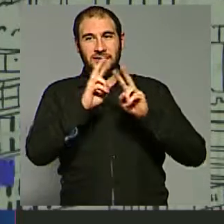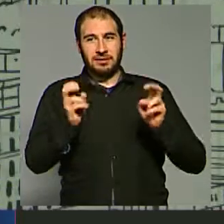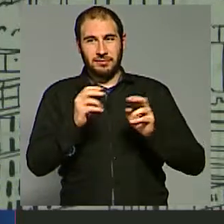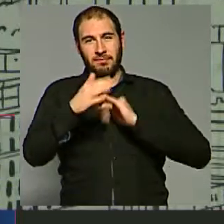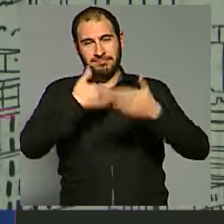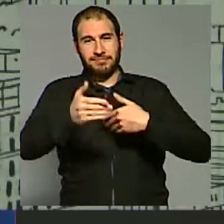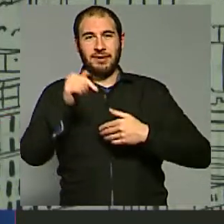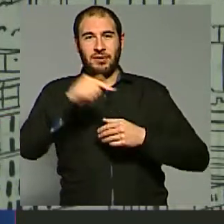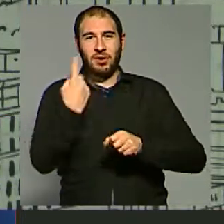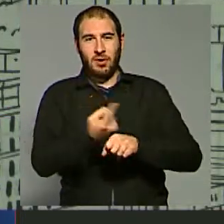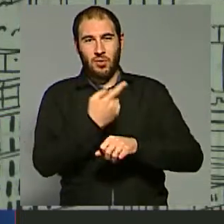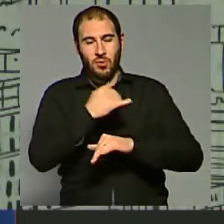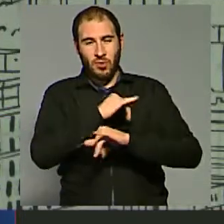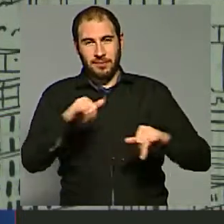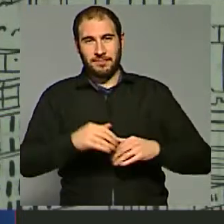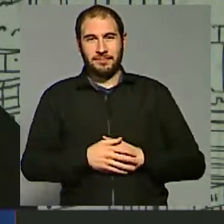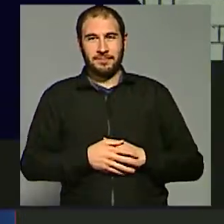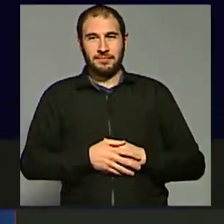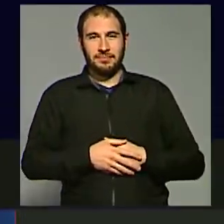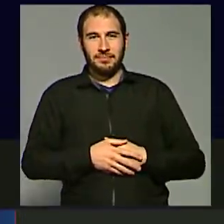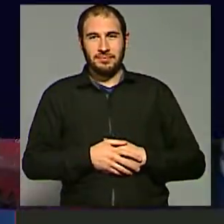vamos a desarrollar a lo largo de Unidiversidad Noticias.